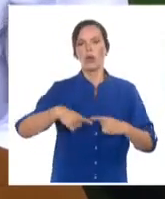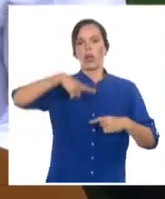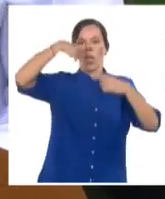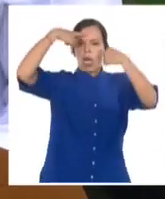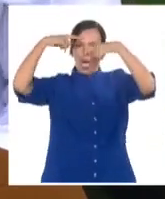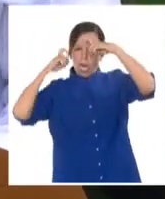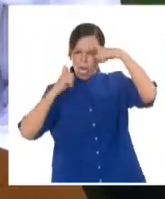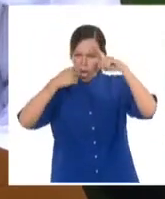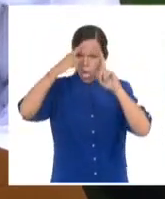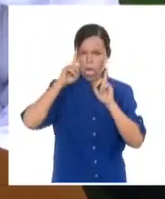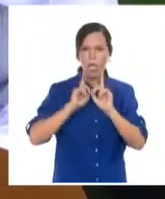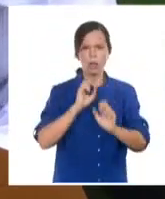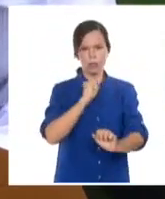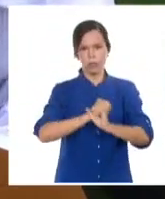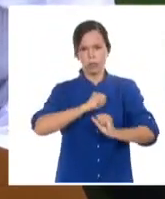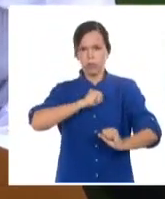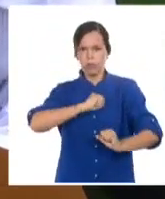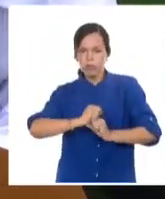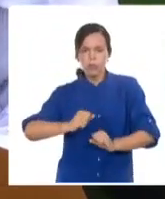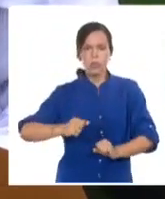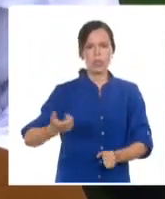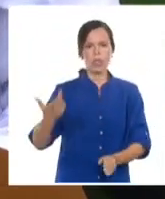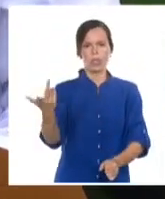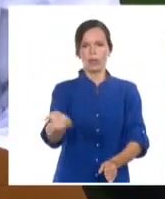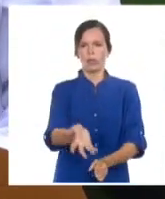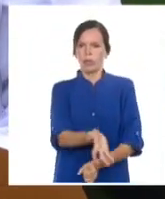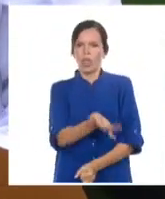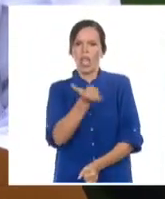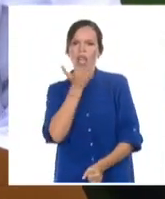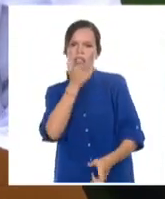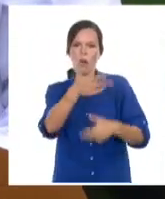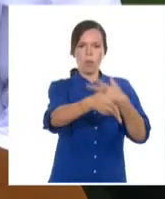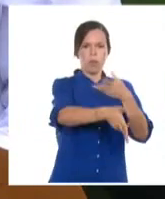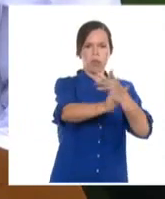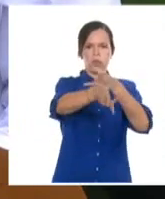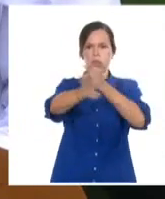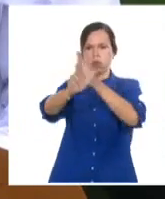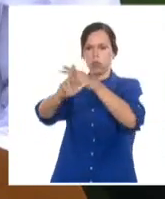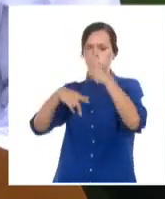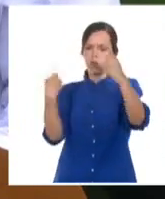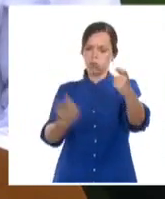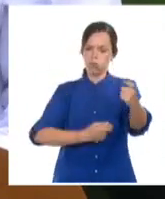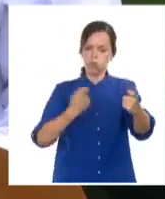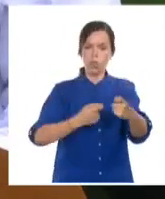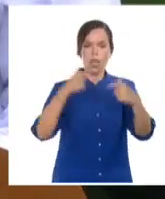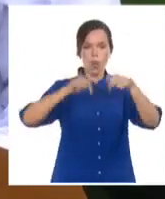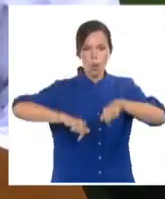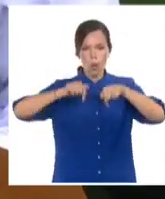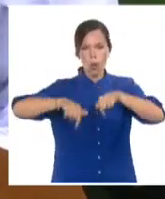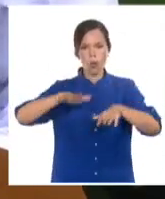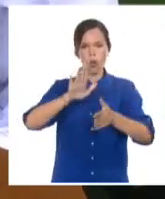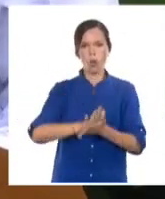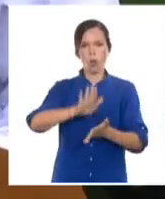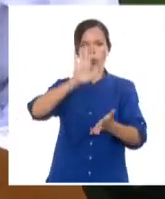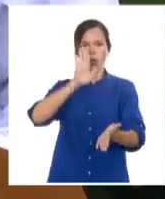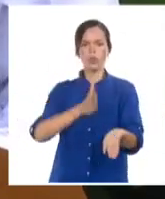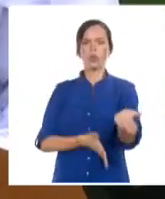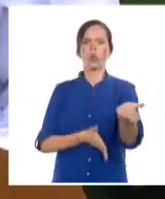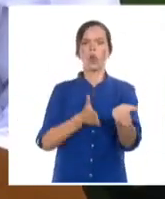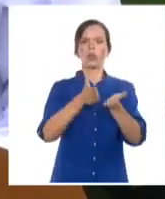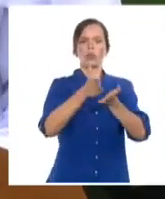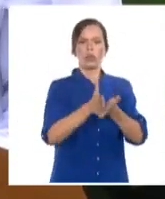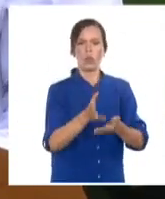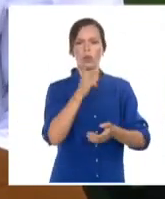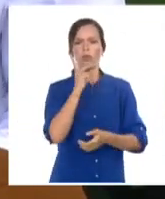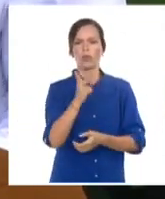costado tenemos el deber y el compromiso con nuestro pueblo de desarrollar la obra de justicia y bienestar social